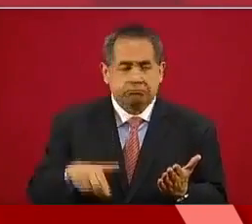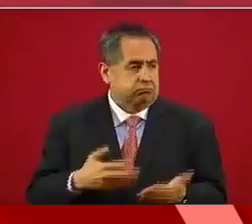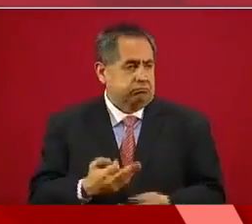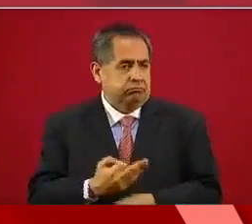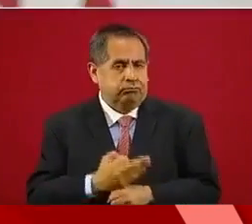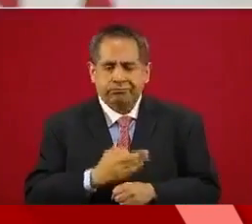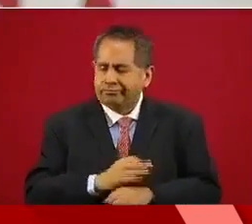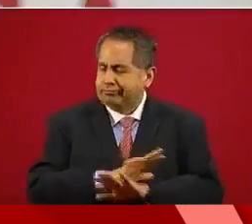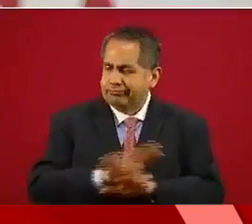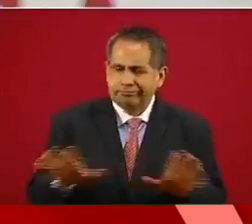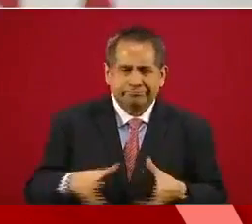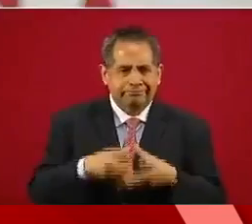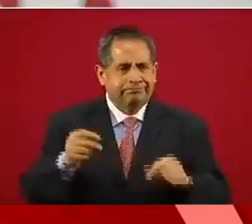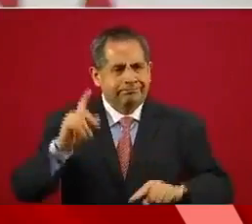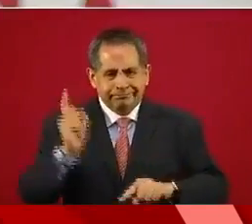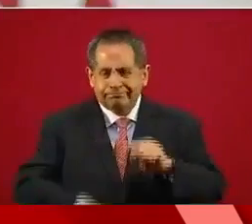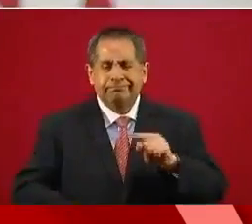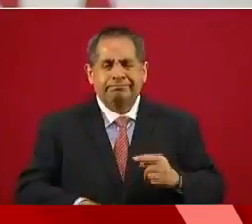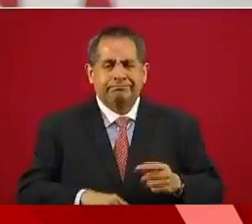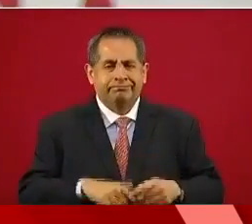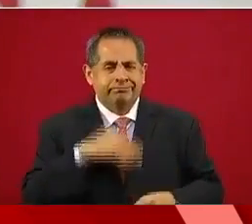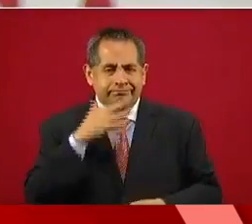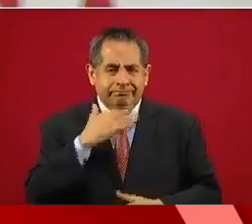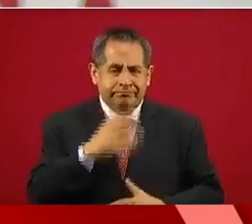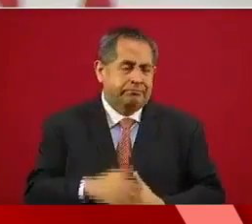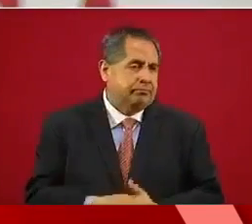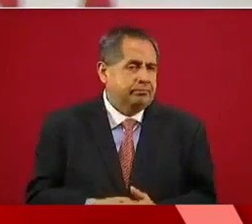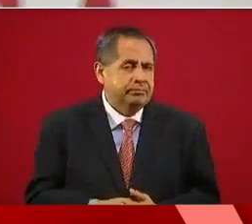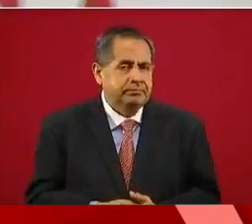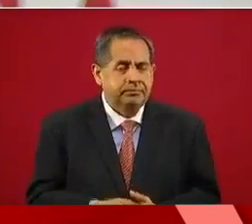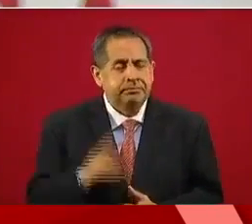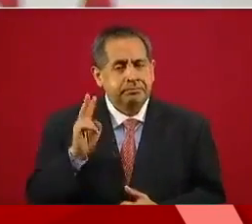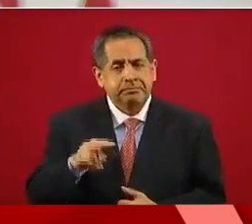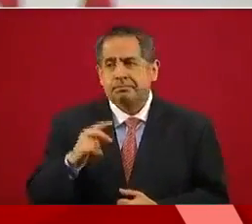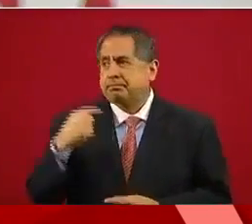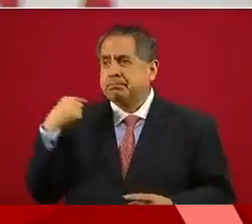va a ser importantísimo porque no ha habido democracia en nuestro país